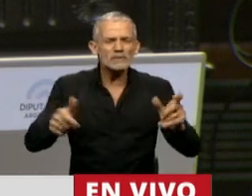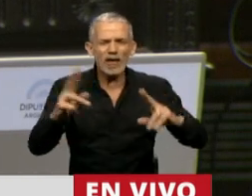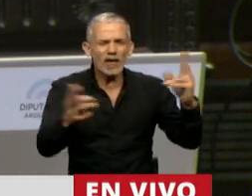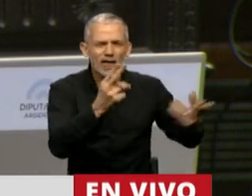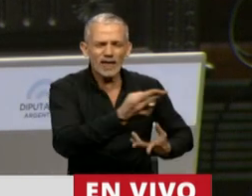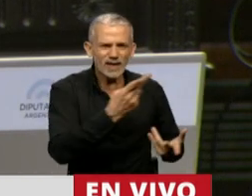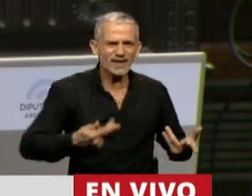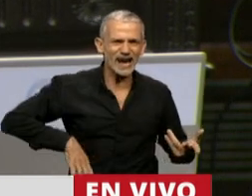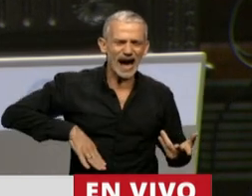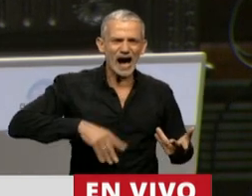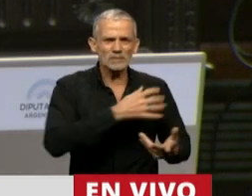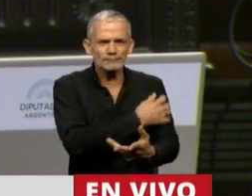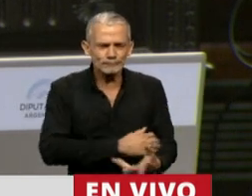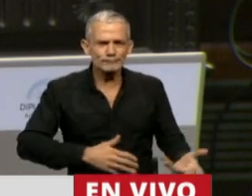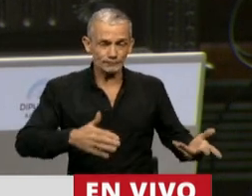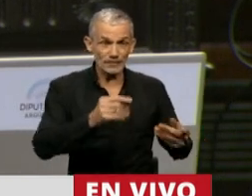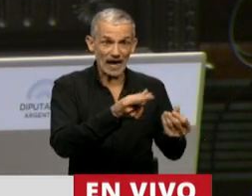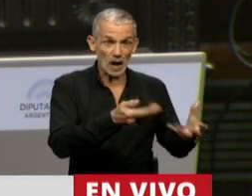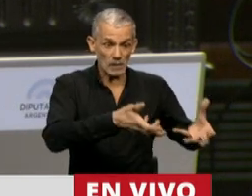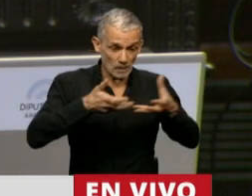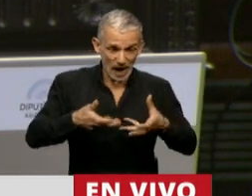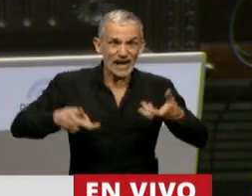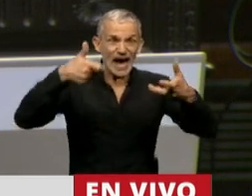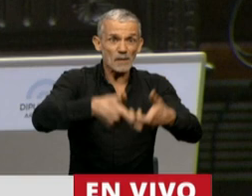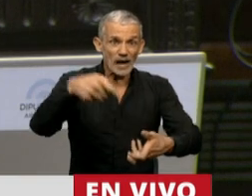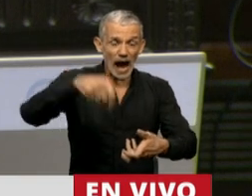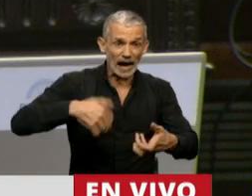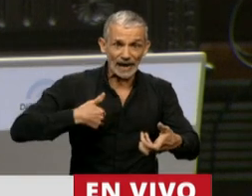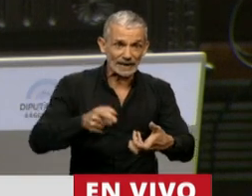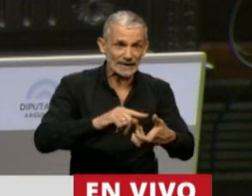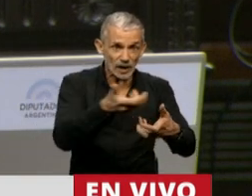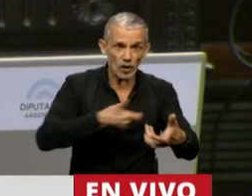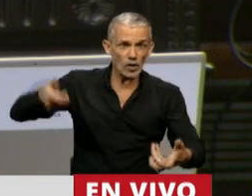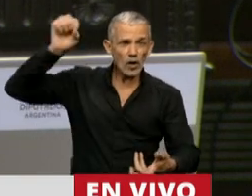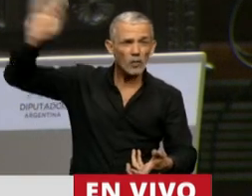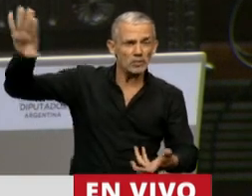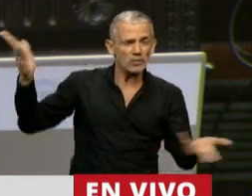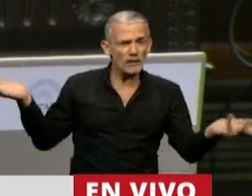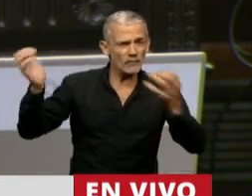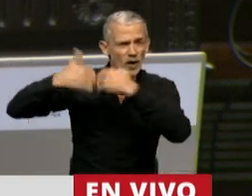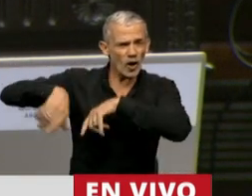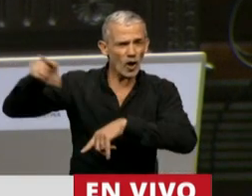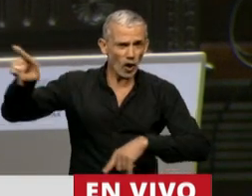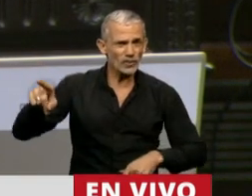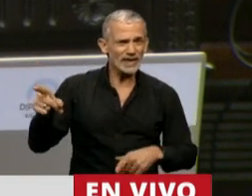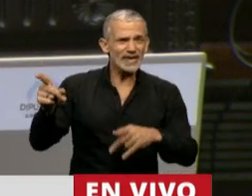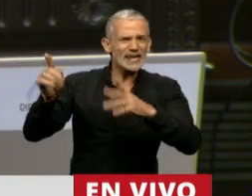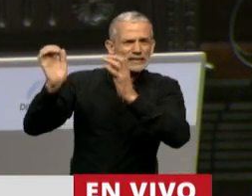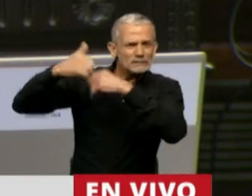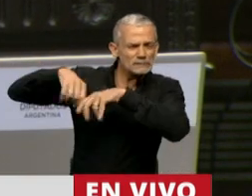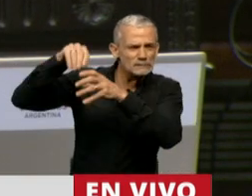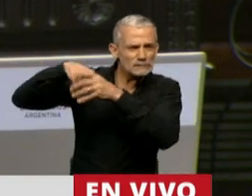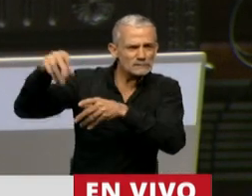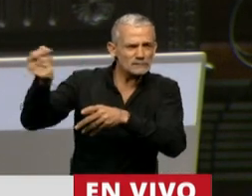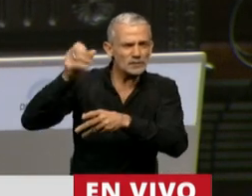hambre que esa plata encima no la inviertan en la Argentina y se la lleven afuera que la pongan en Cuevas